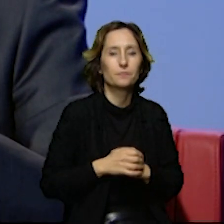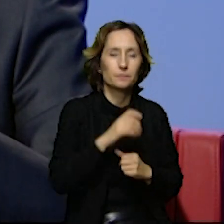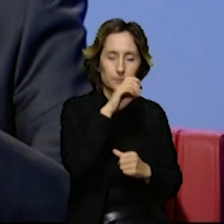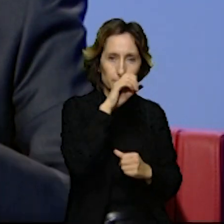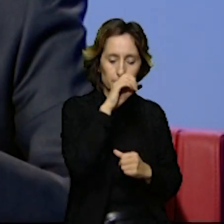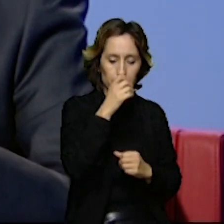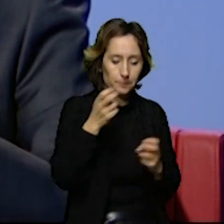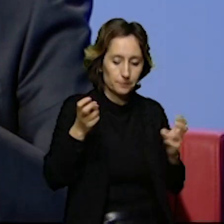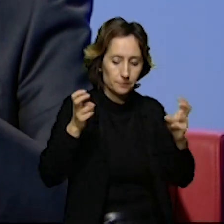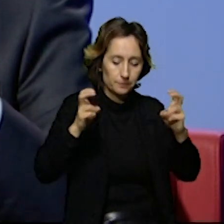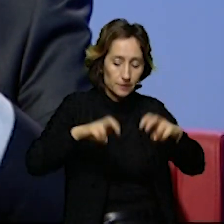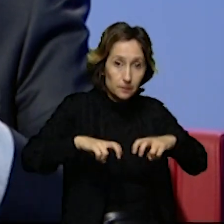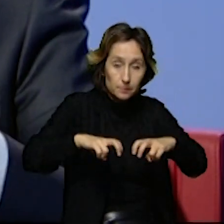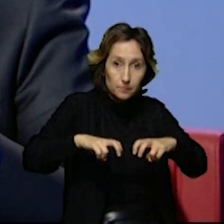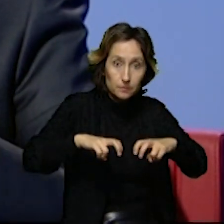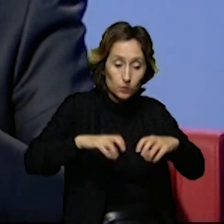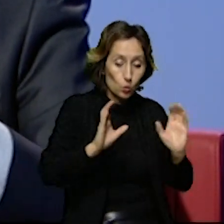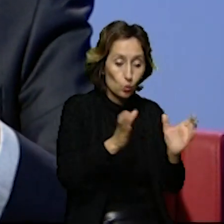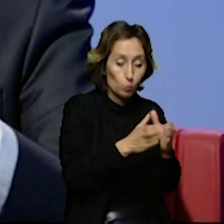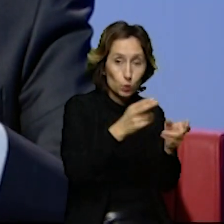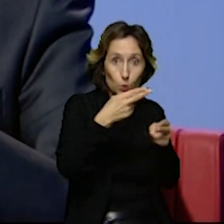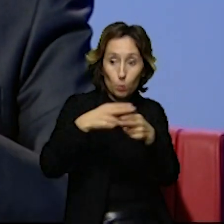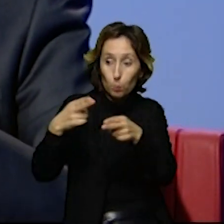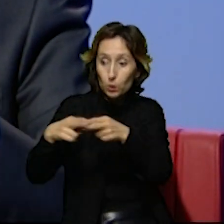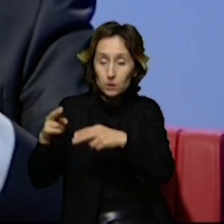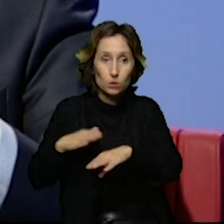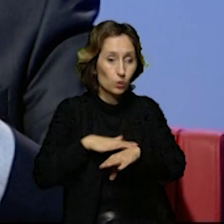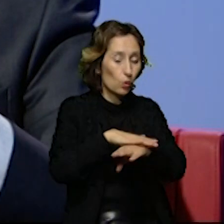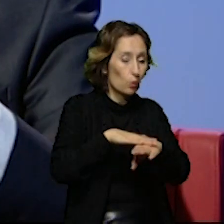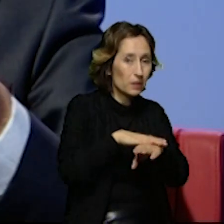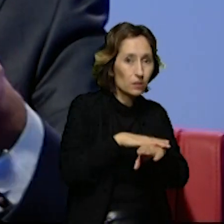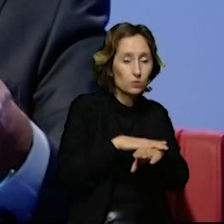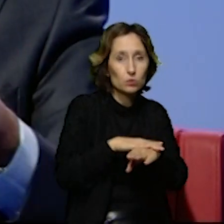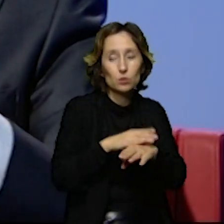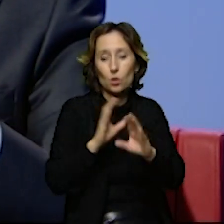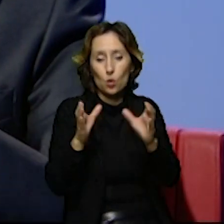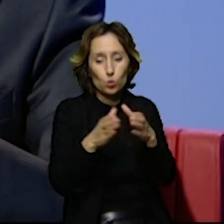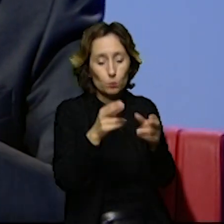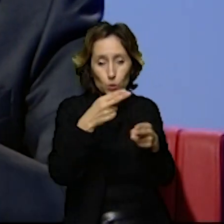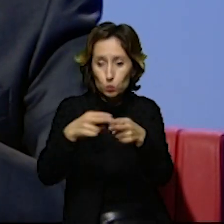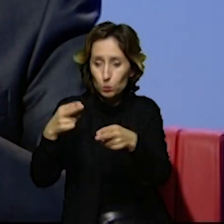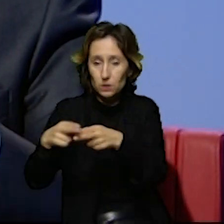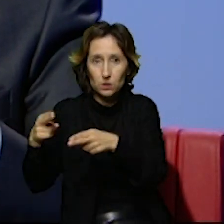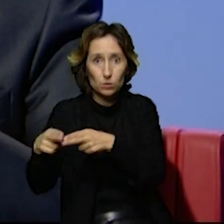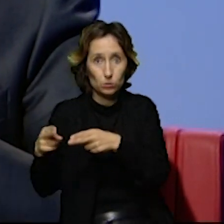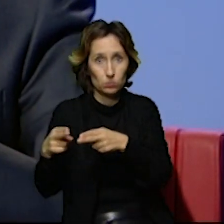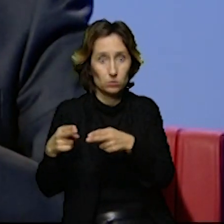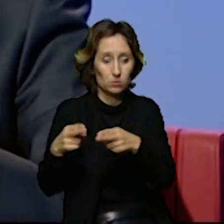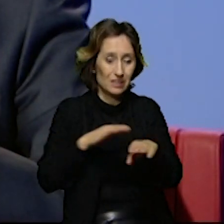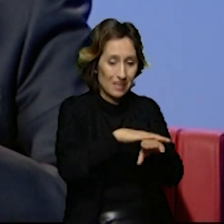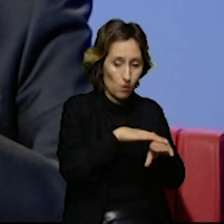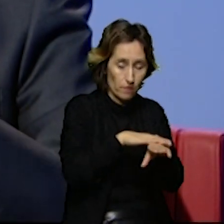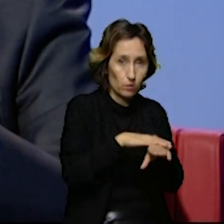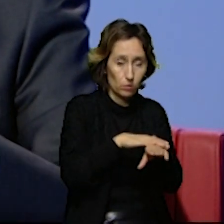mesa, hablar entre los partidos políticos o el gobierno, o los partidos políticos que soportan el gobierno y el propio